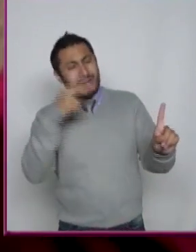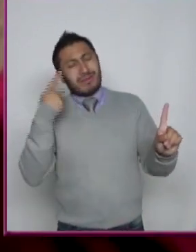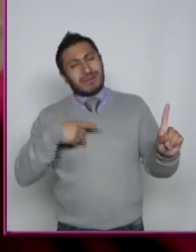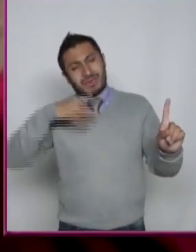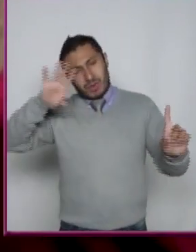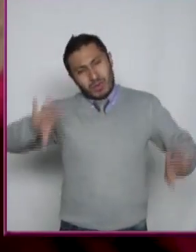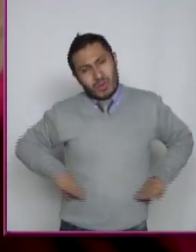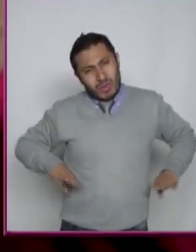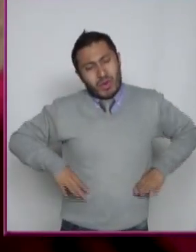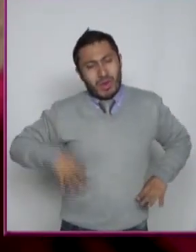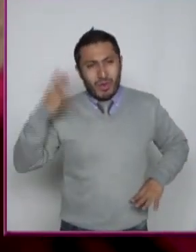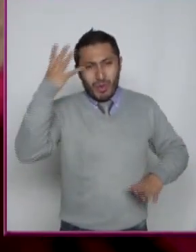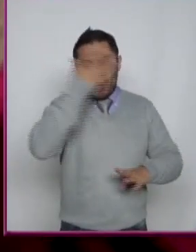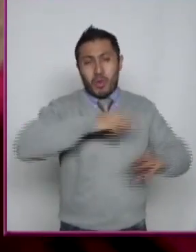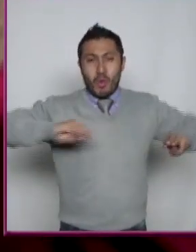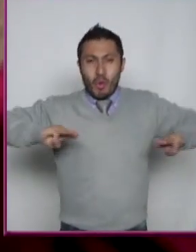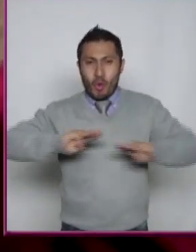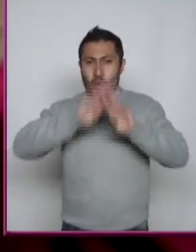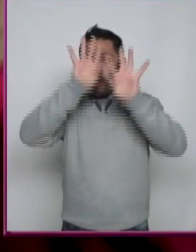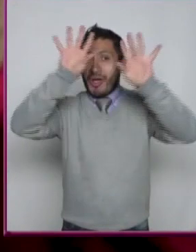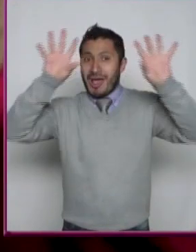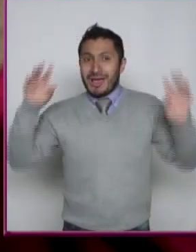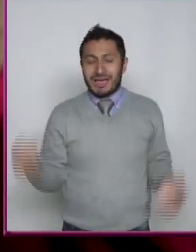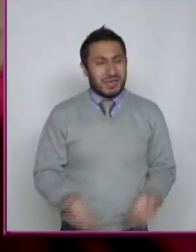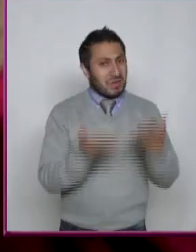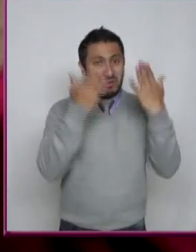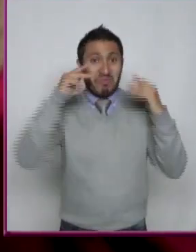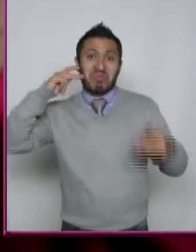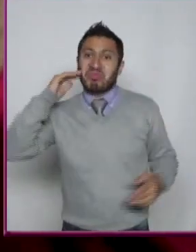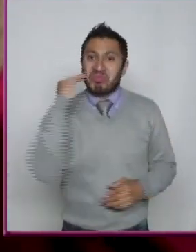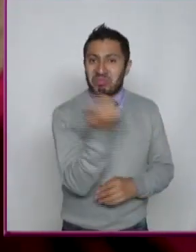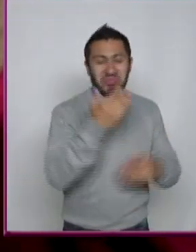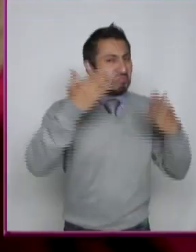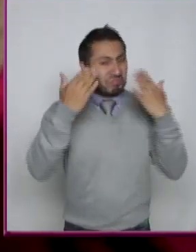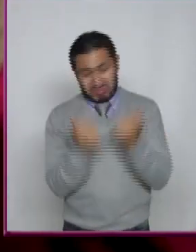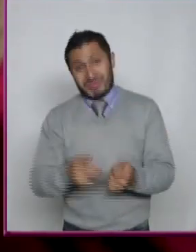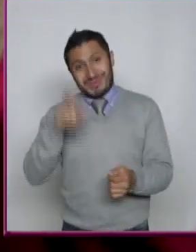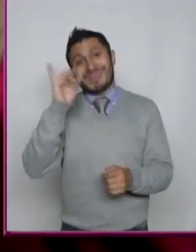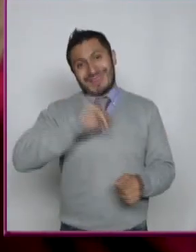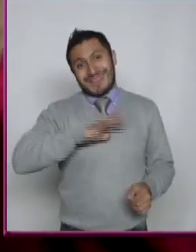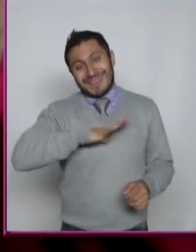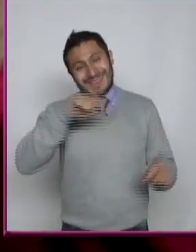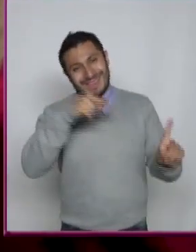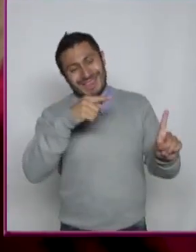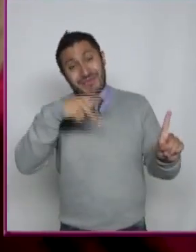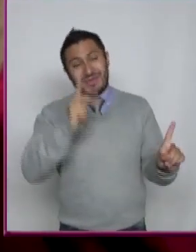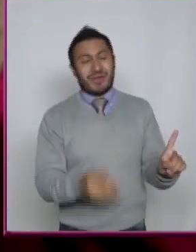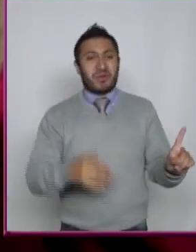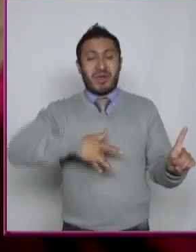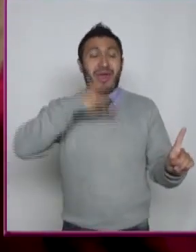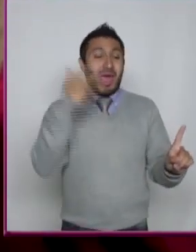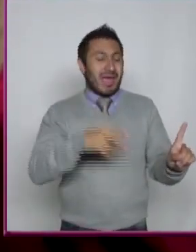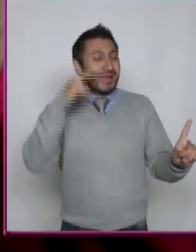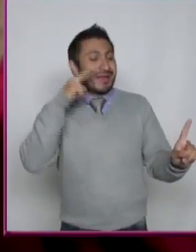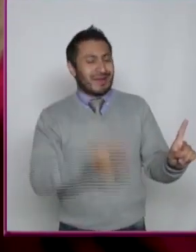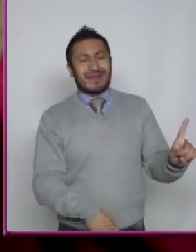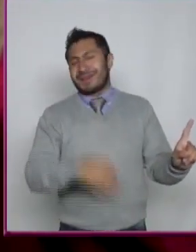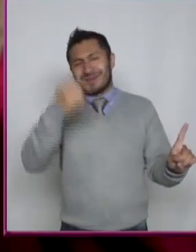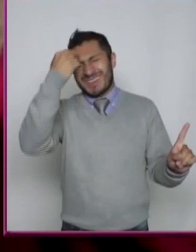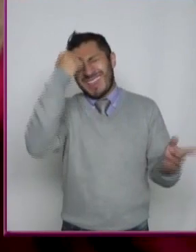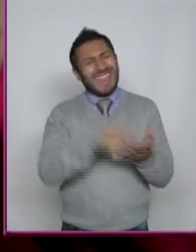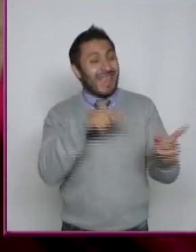sus cualidades maravillosas, no tiene ningún defecto, por supuesto que los tiene, pero el enamoramiento nos hace creer que